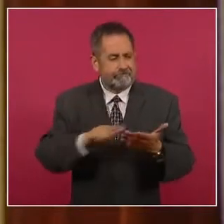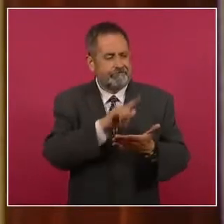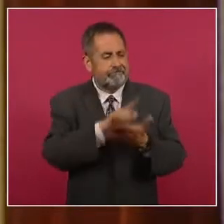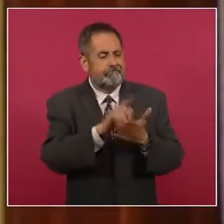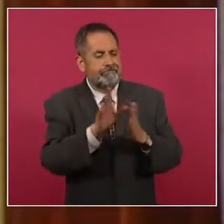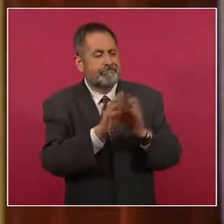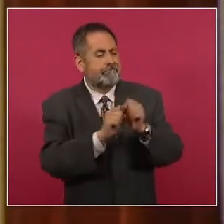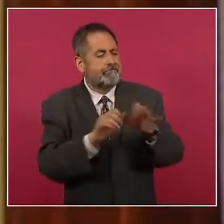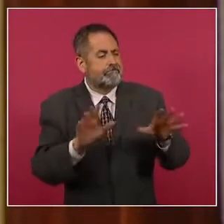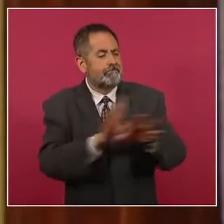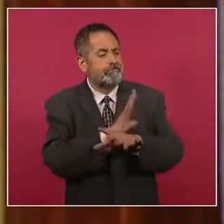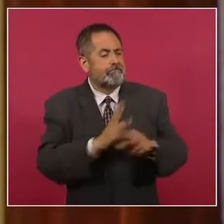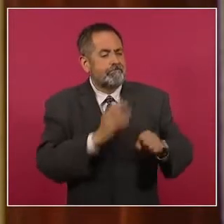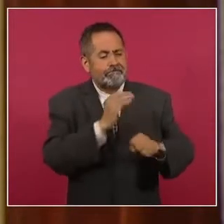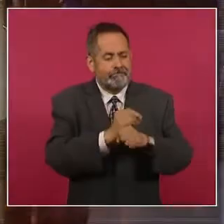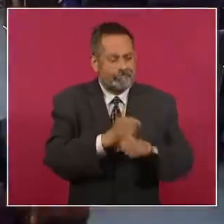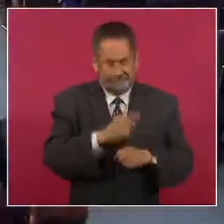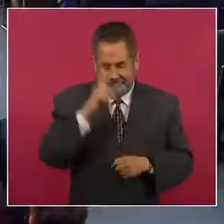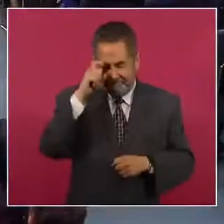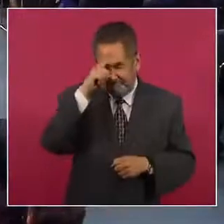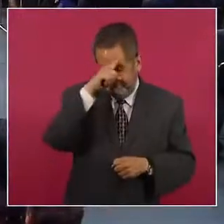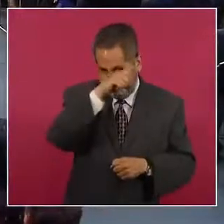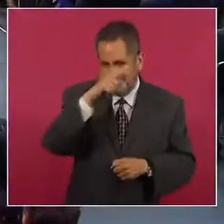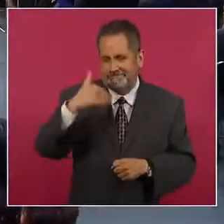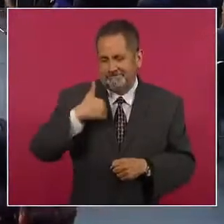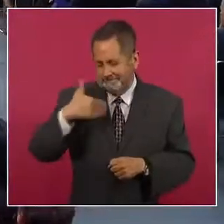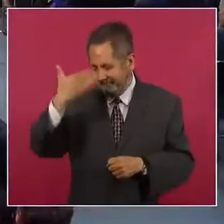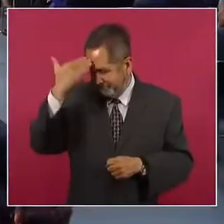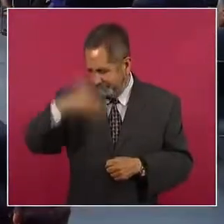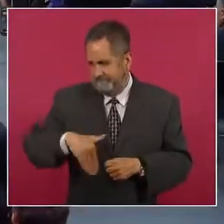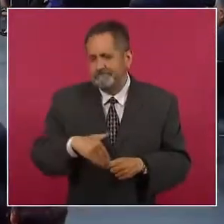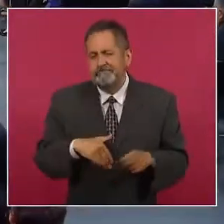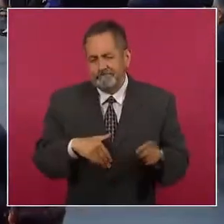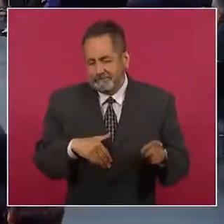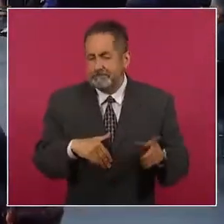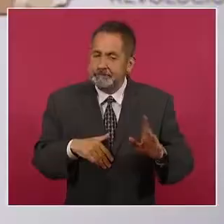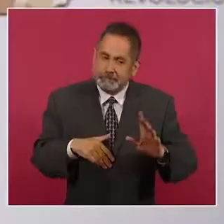reforma constitucional en materia eléctrica.